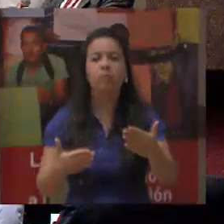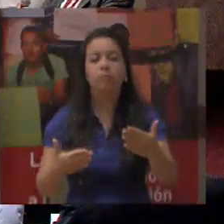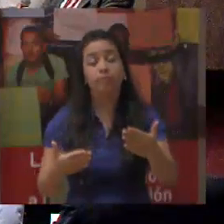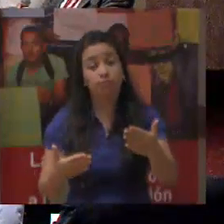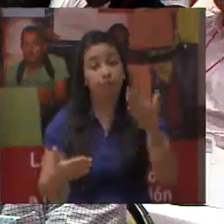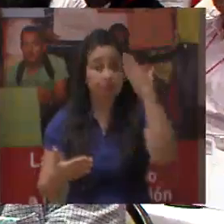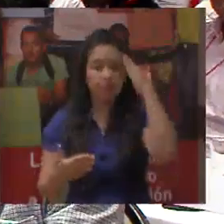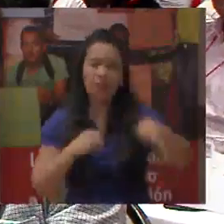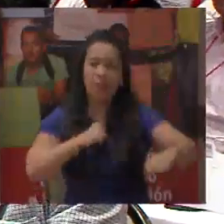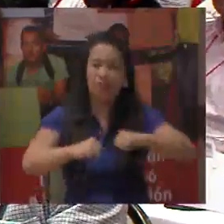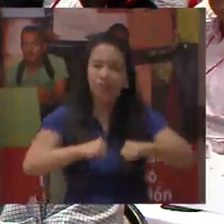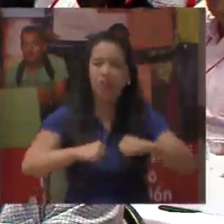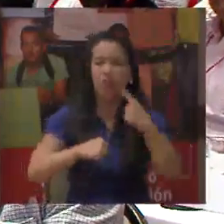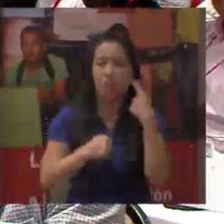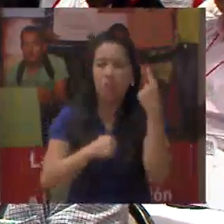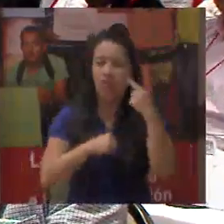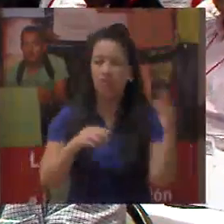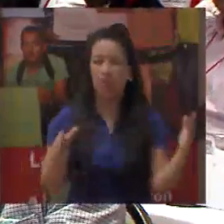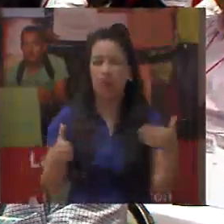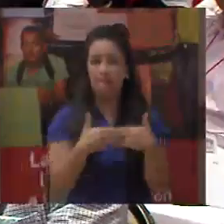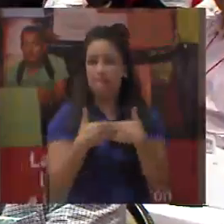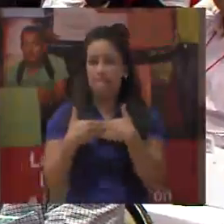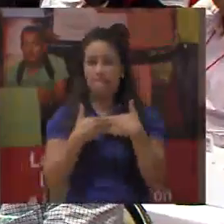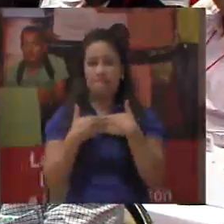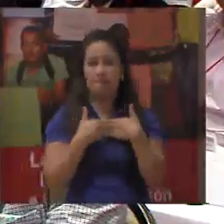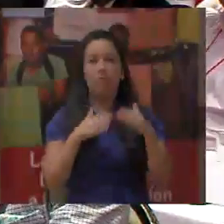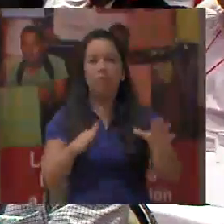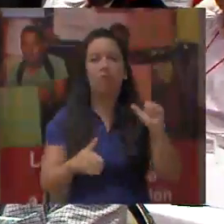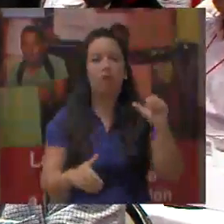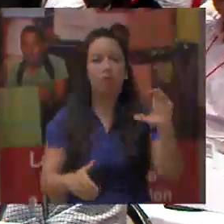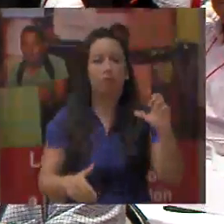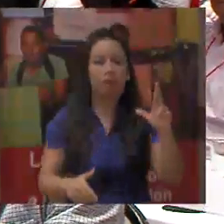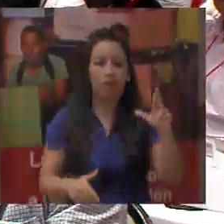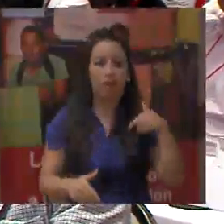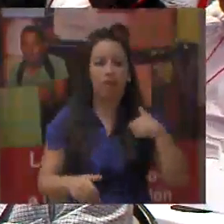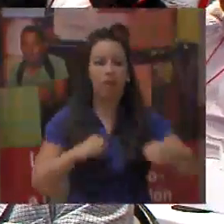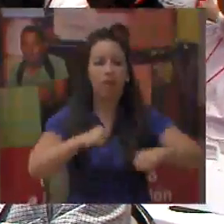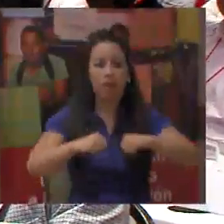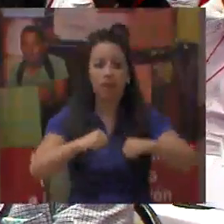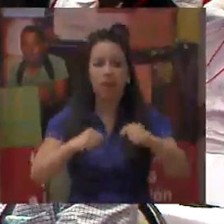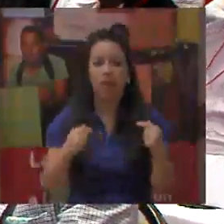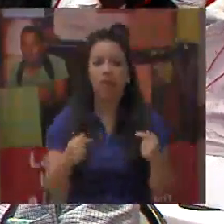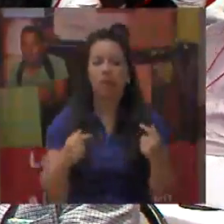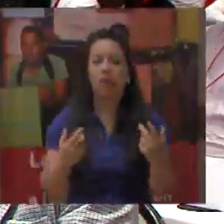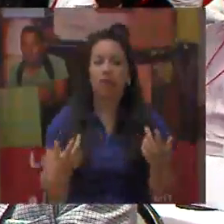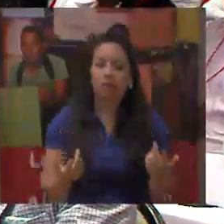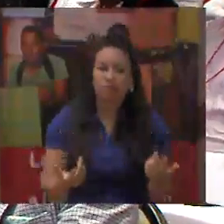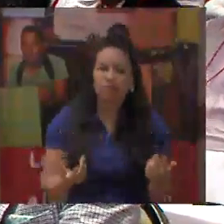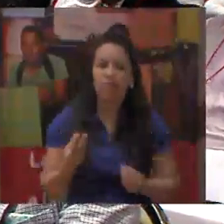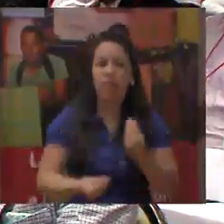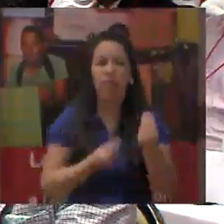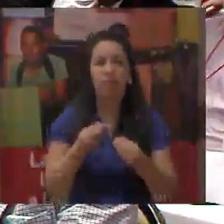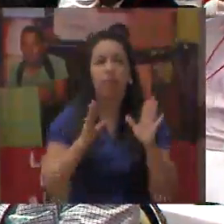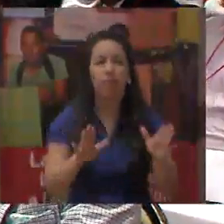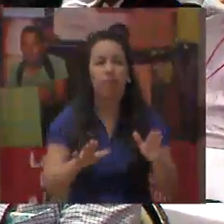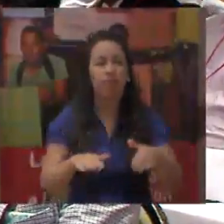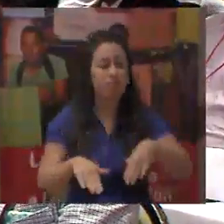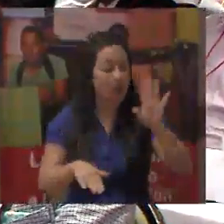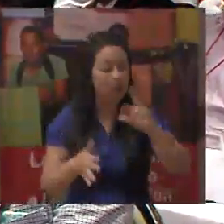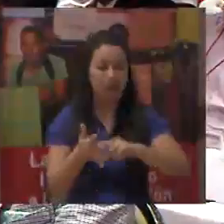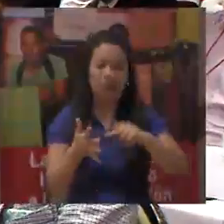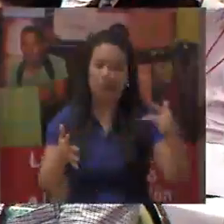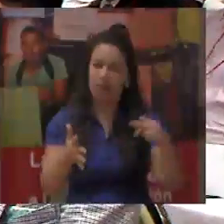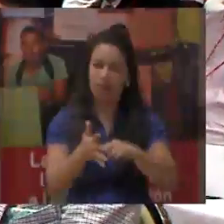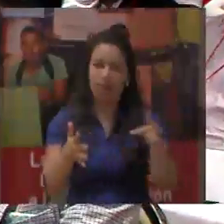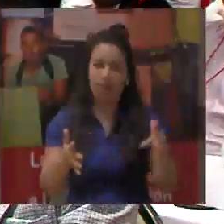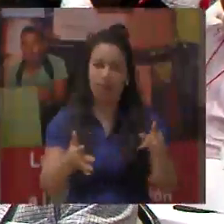del blindaje político que tuvo la agencia para que justamente se protegiera y fuera 100% técnica,